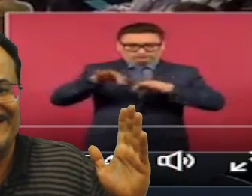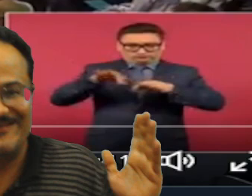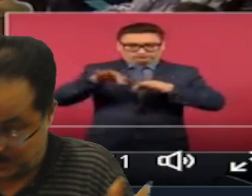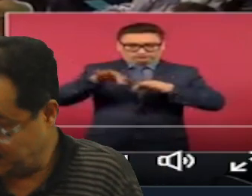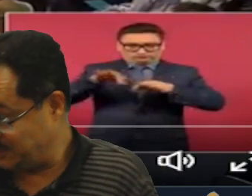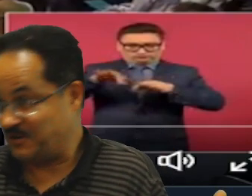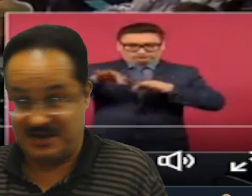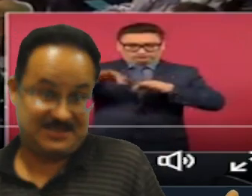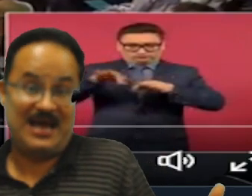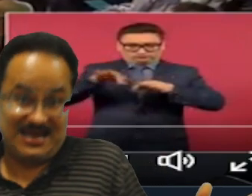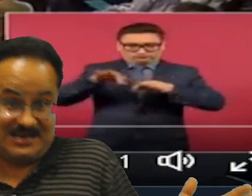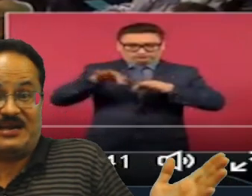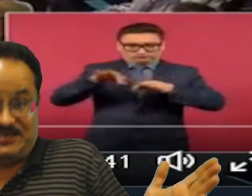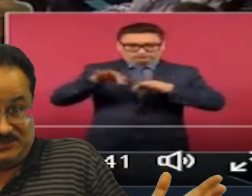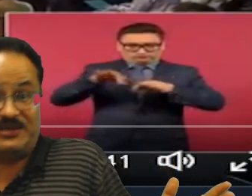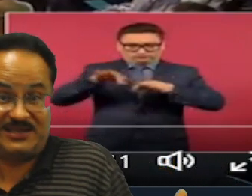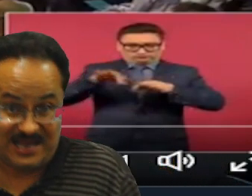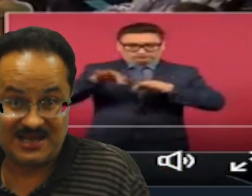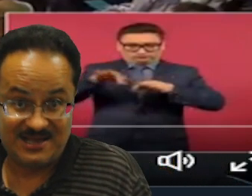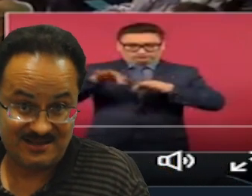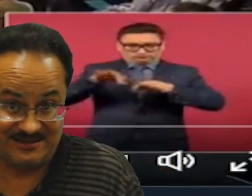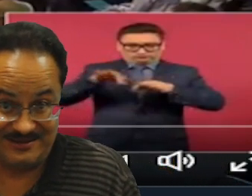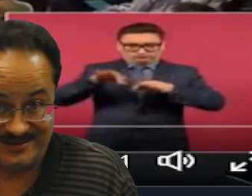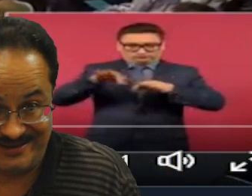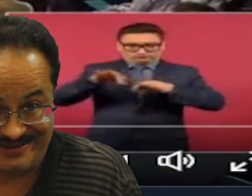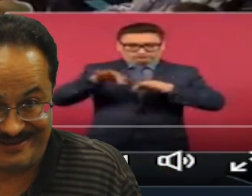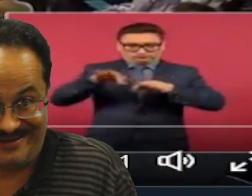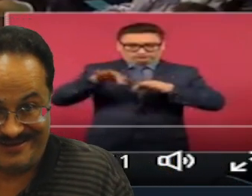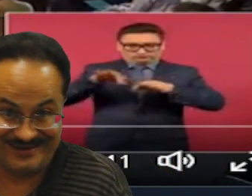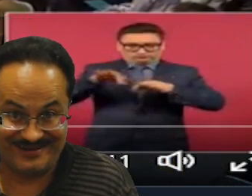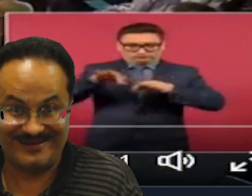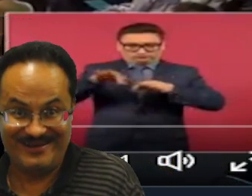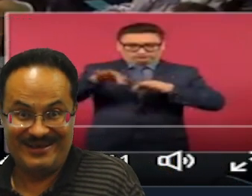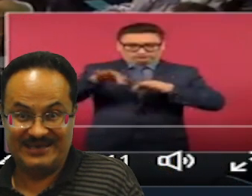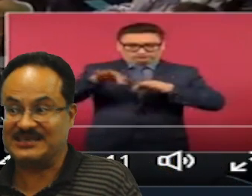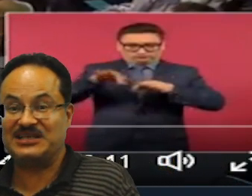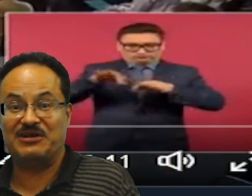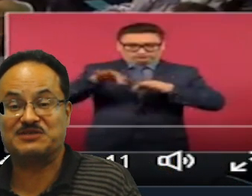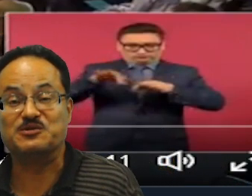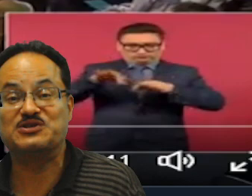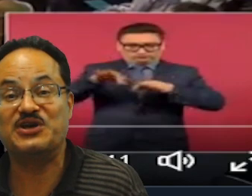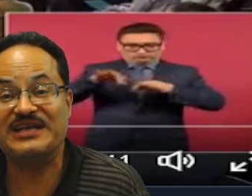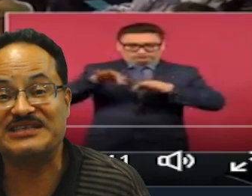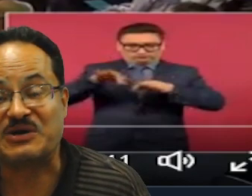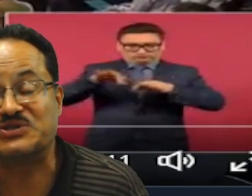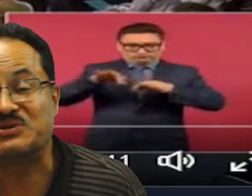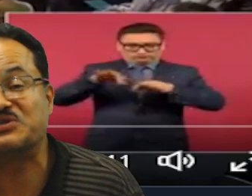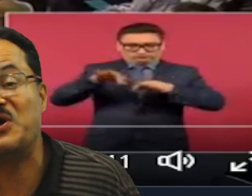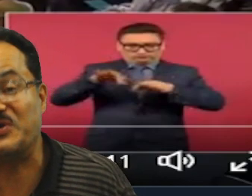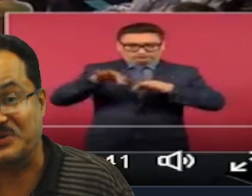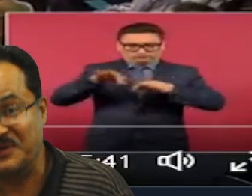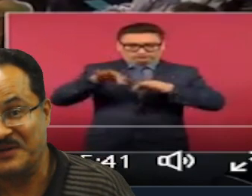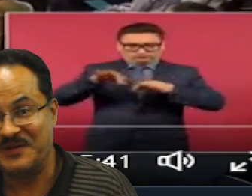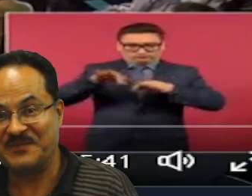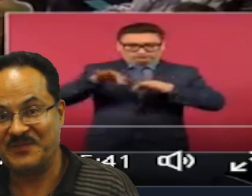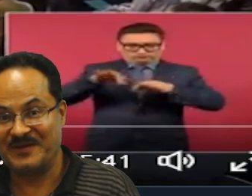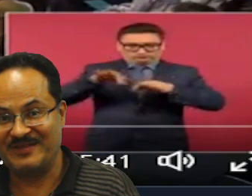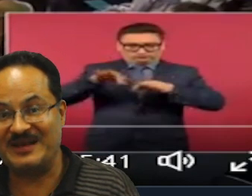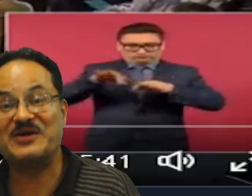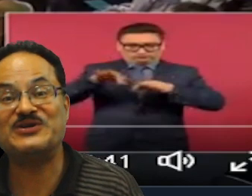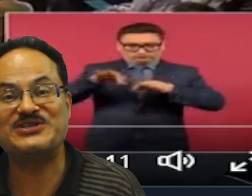porque eso es lo que está el ejército ahorita esta ha sido las funciones de construcción